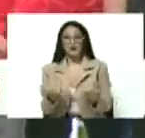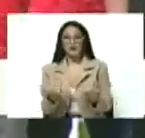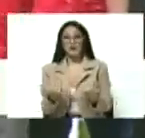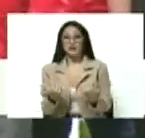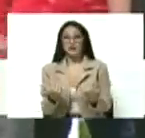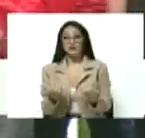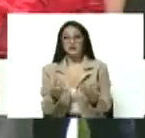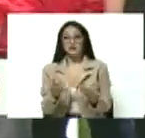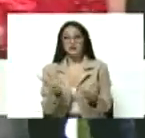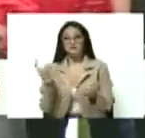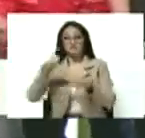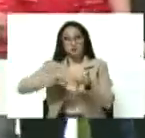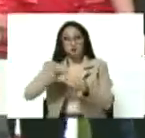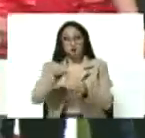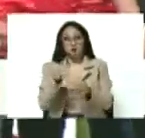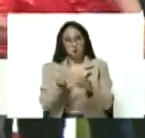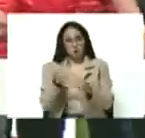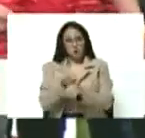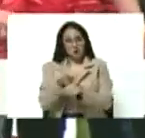solo con ser partido de gobierno? No.